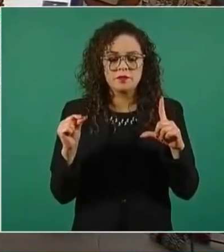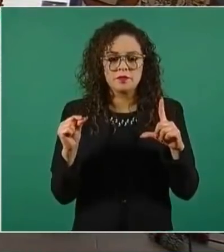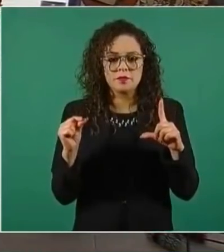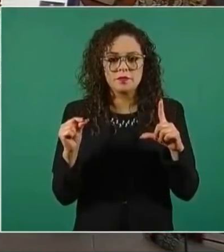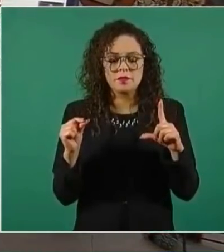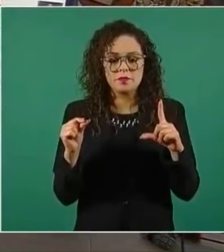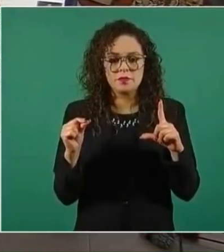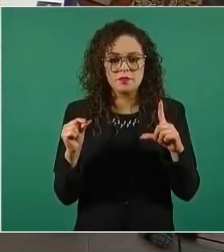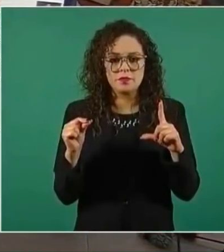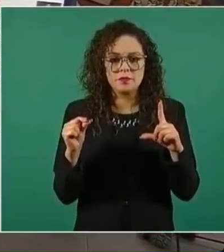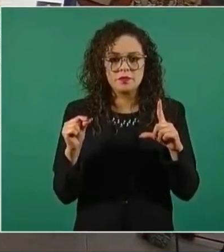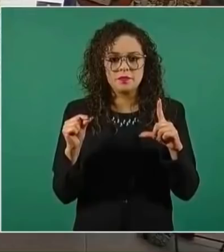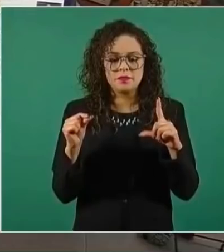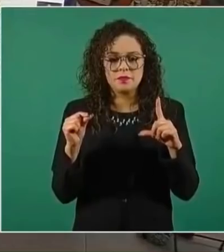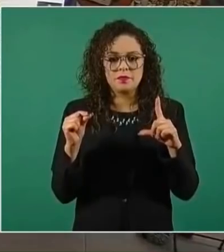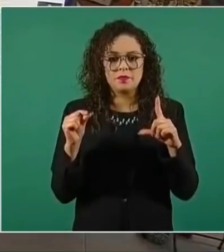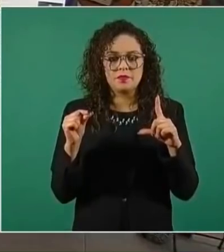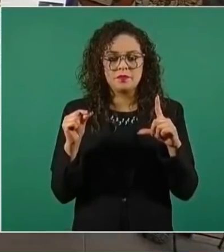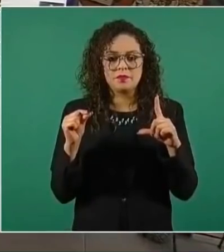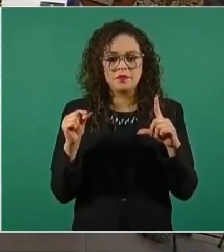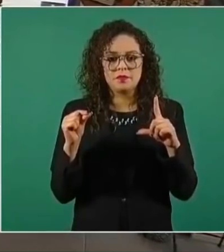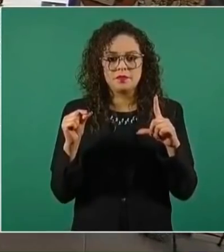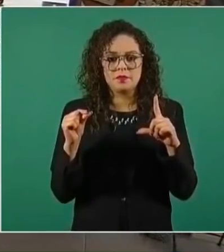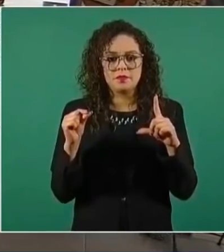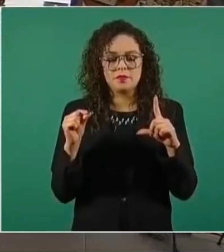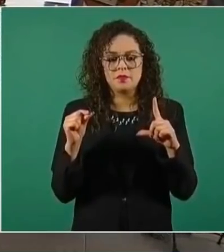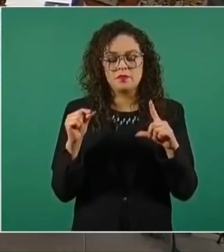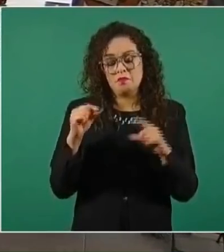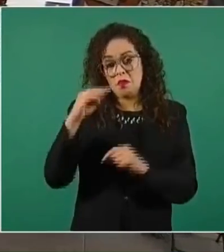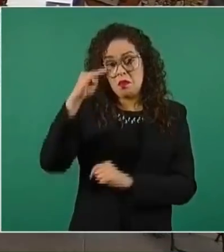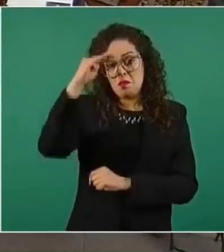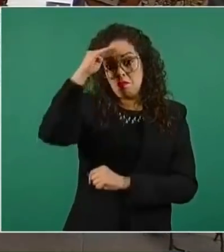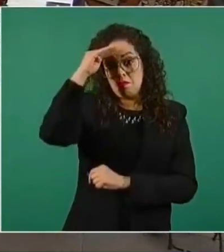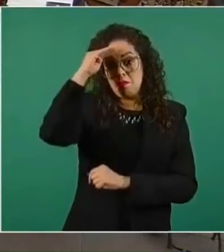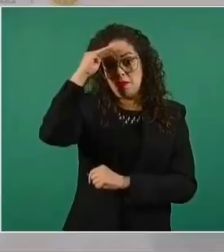No es fácil el análisis objetivo